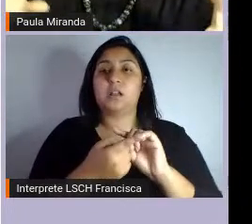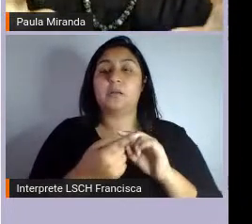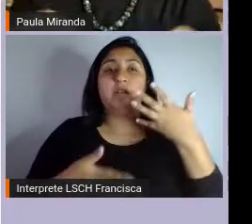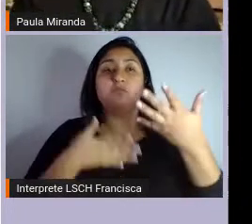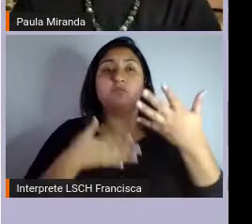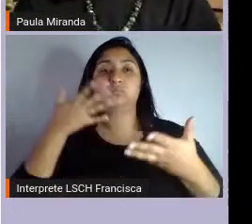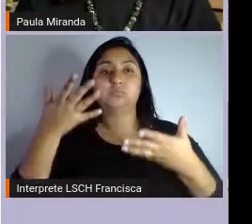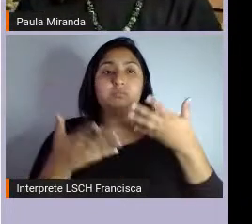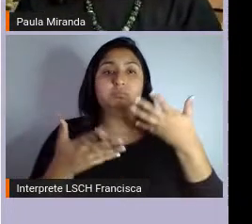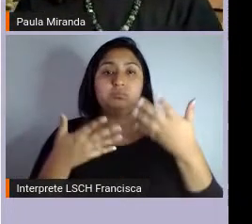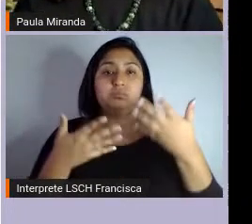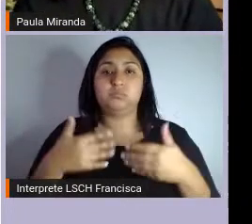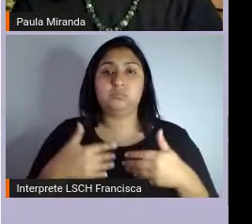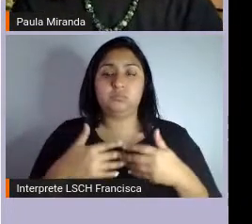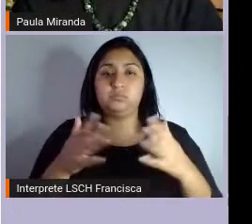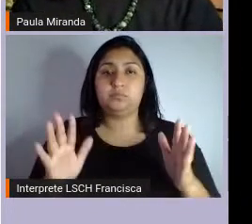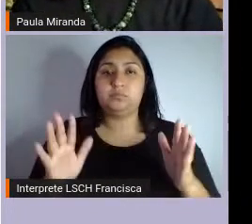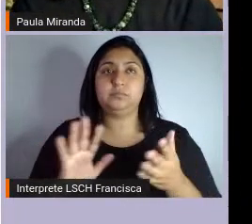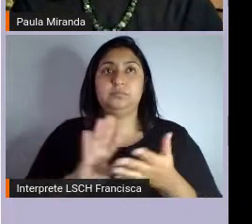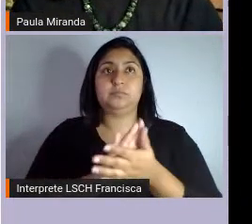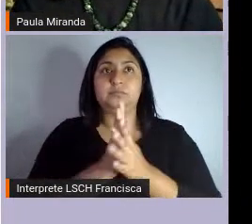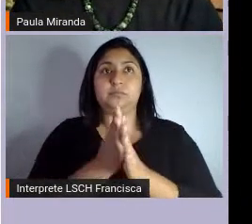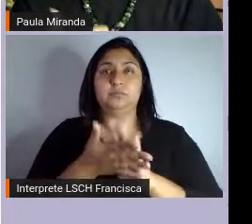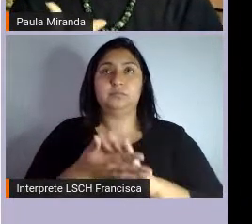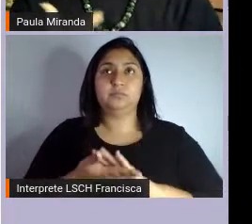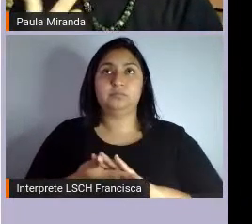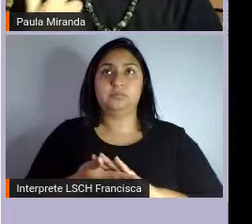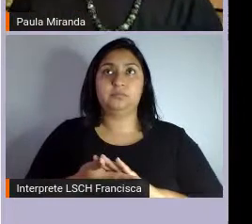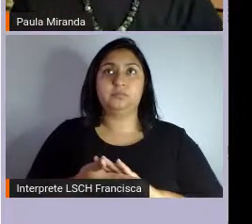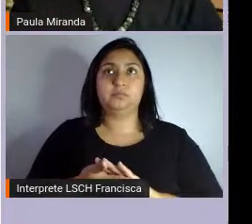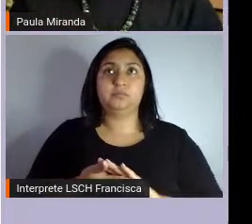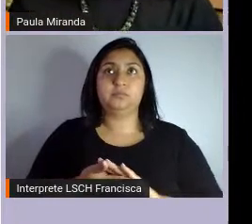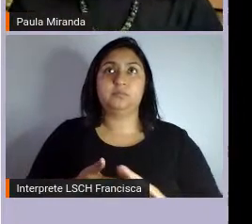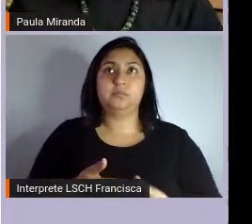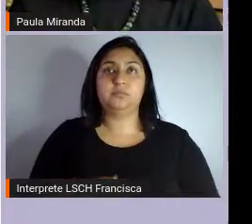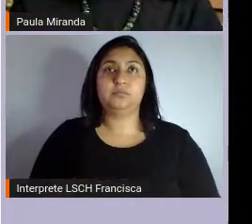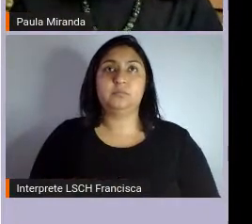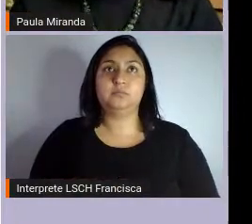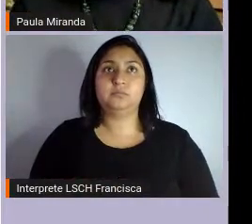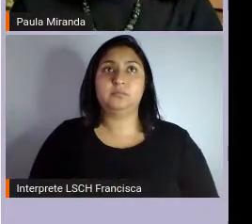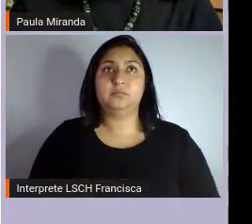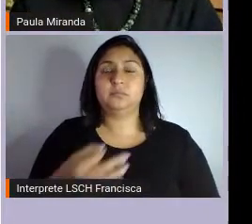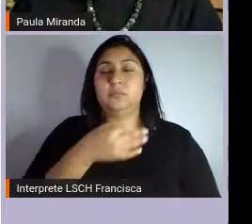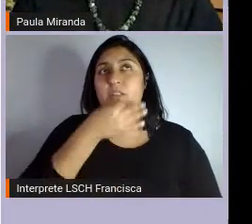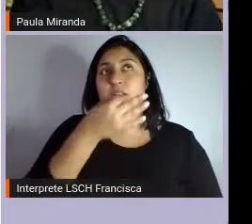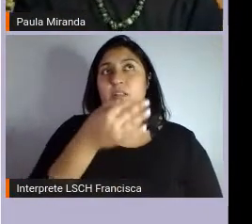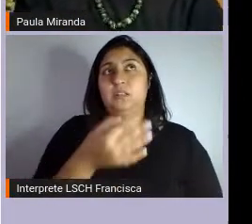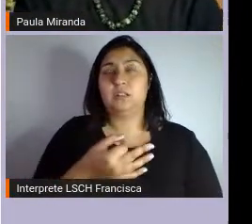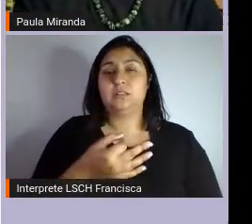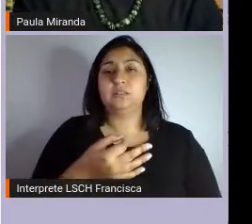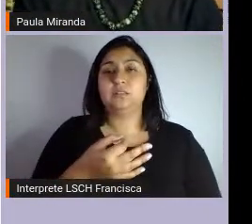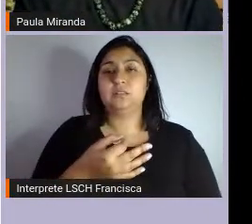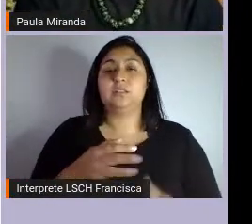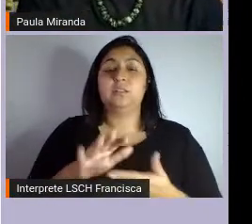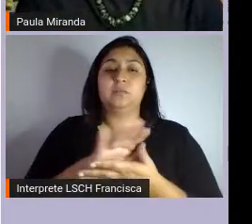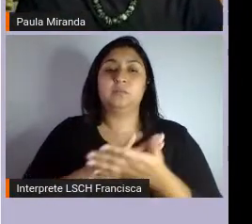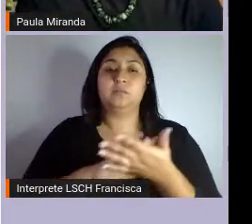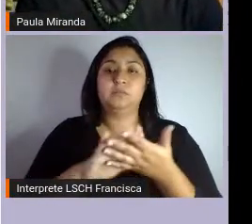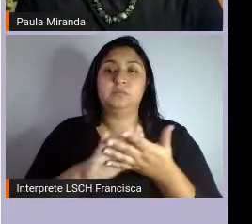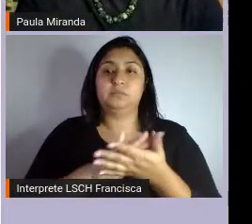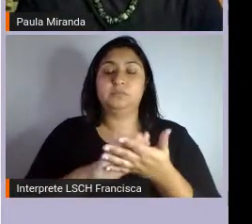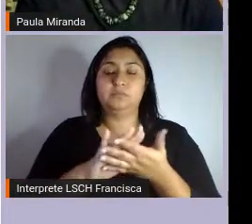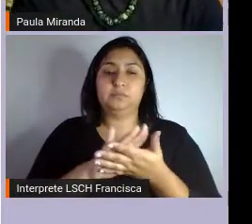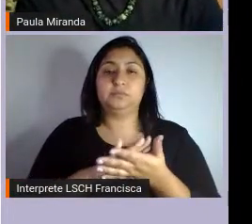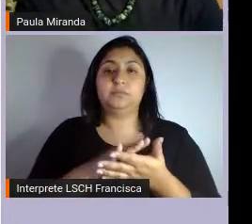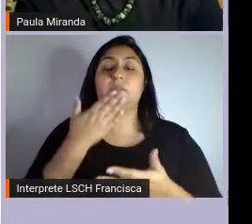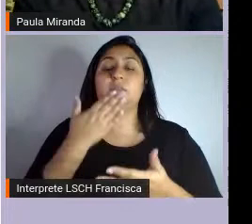total, ¿cierto? Es como decir, bueno, los pililos también podemos hacer conciertos. O el concierto también puede ser de cultura